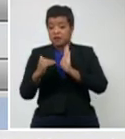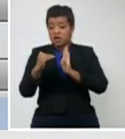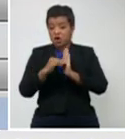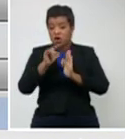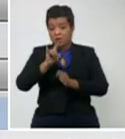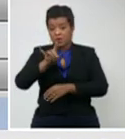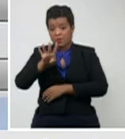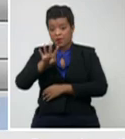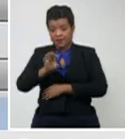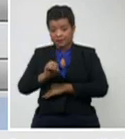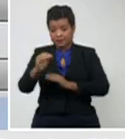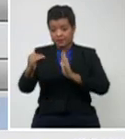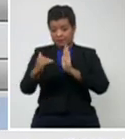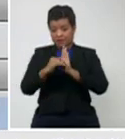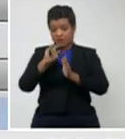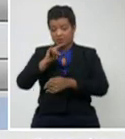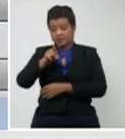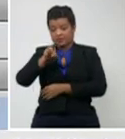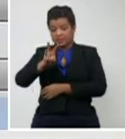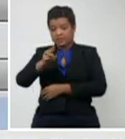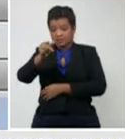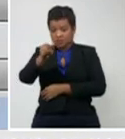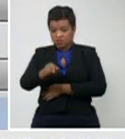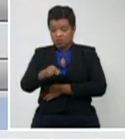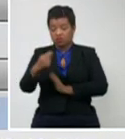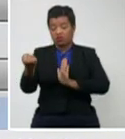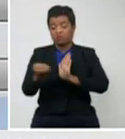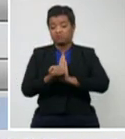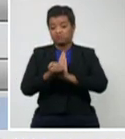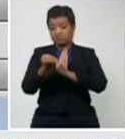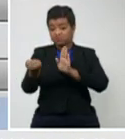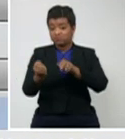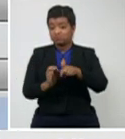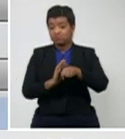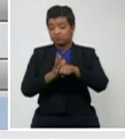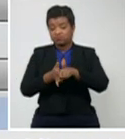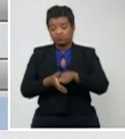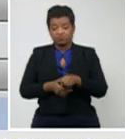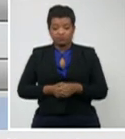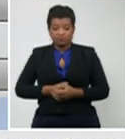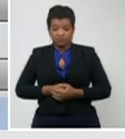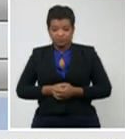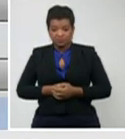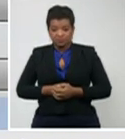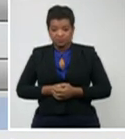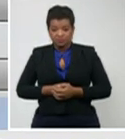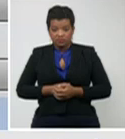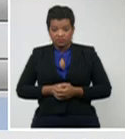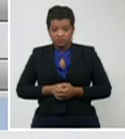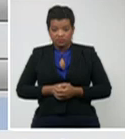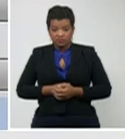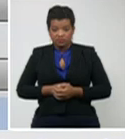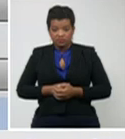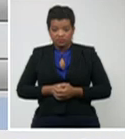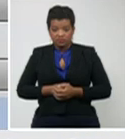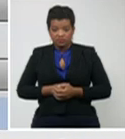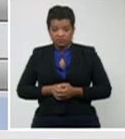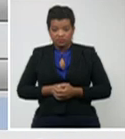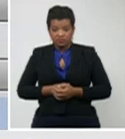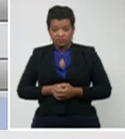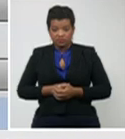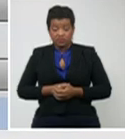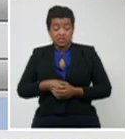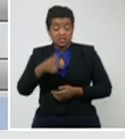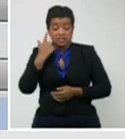100.940.913 personas confirmadas con la COVID-19. De ellos, lo que es peor,